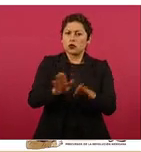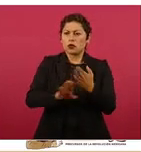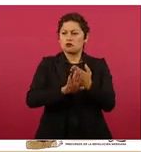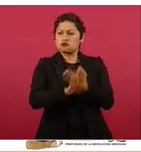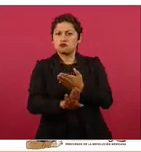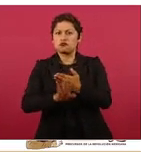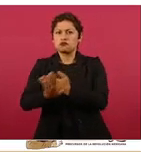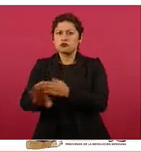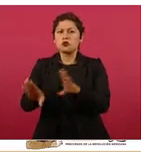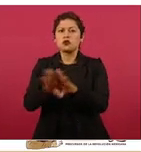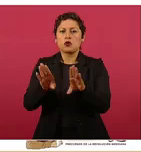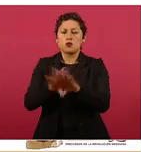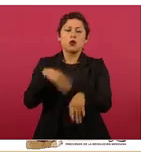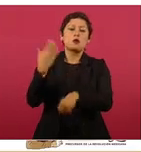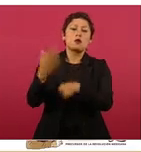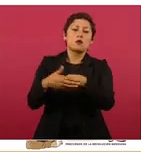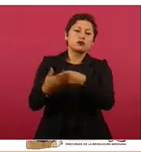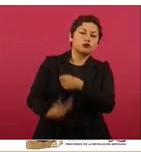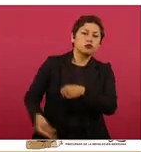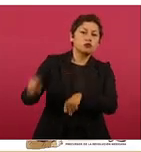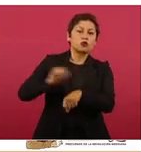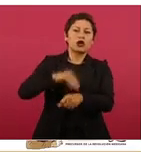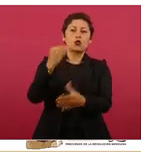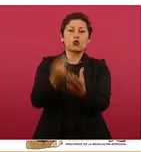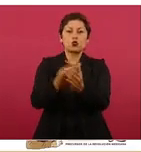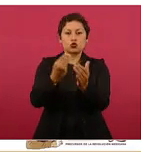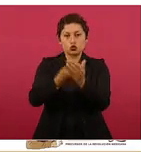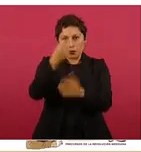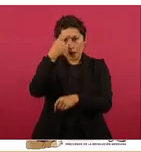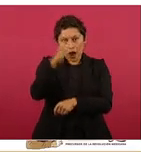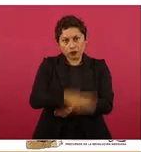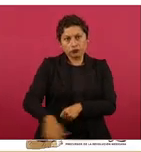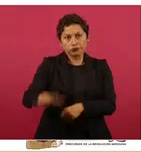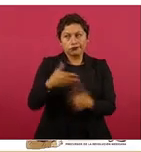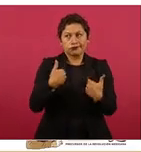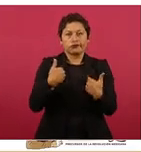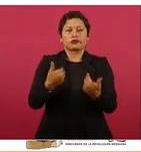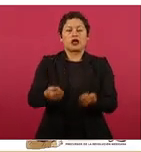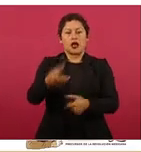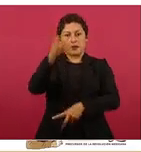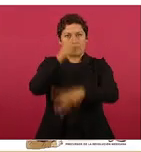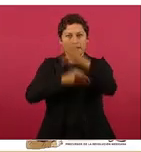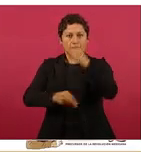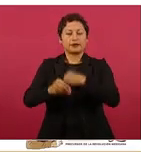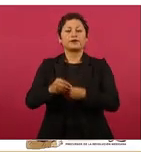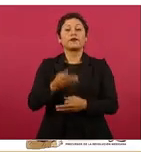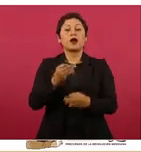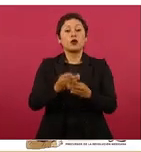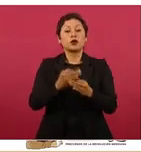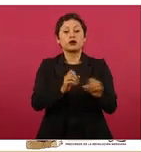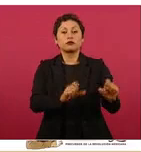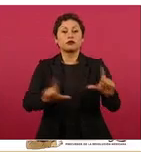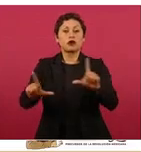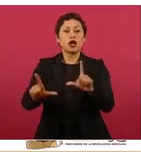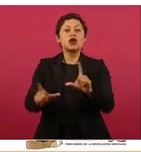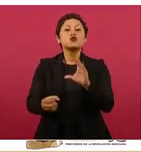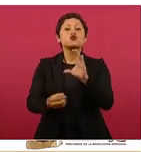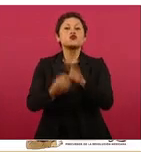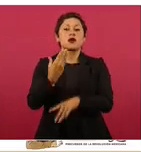establecer talleres de sensibilización a la población y tenemos un portal nuevo que se llama